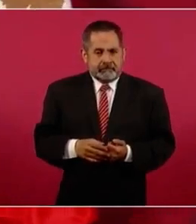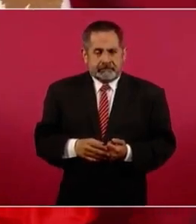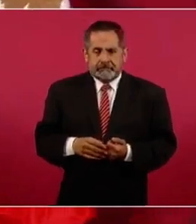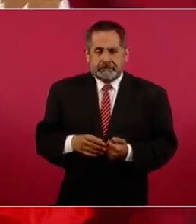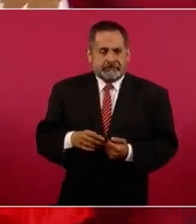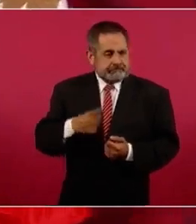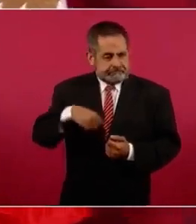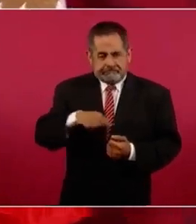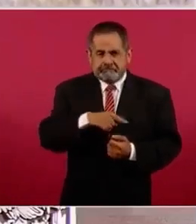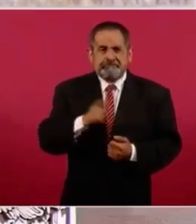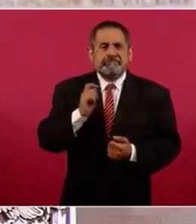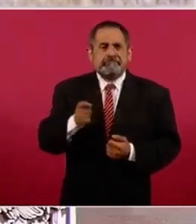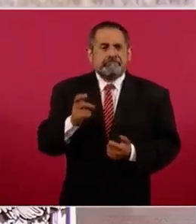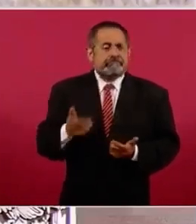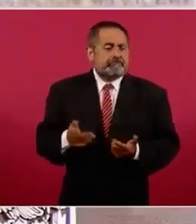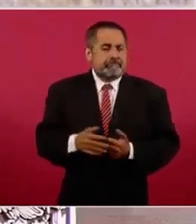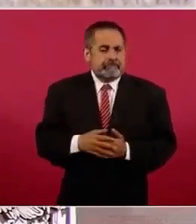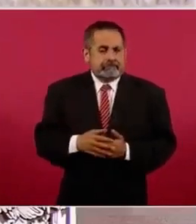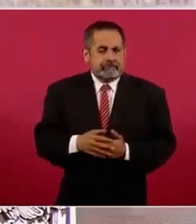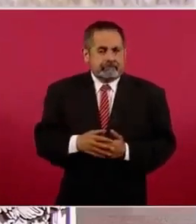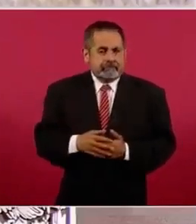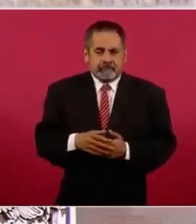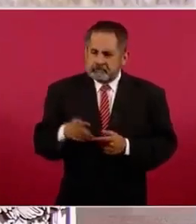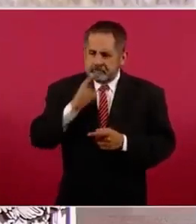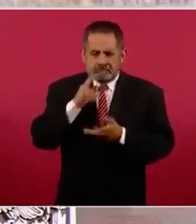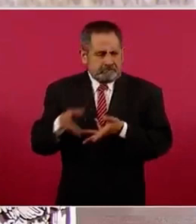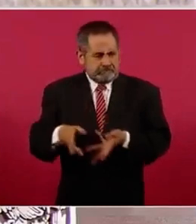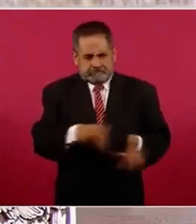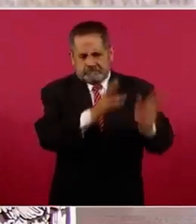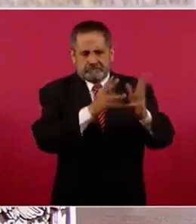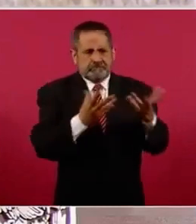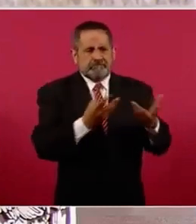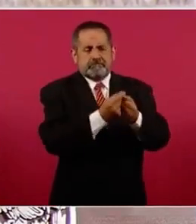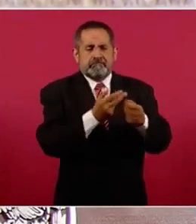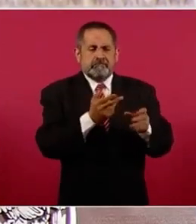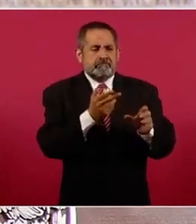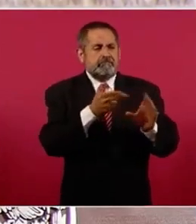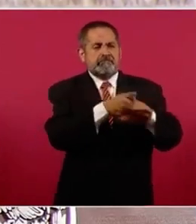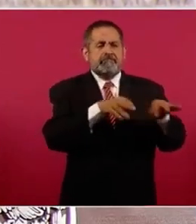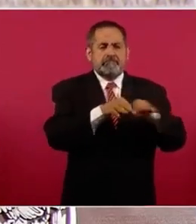participen en el sector privado